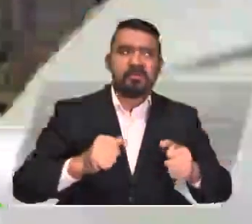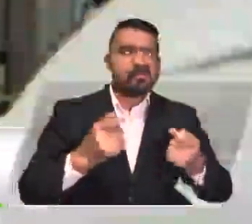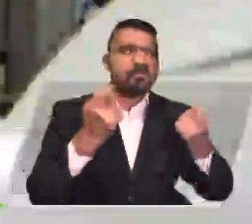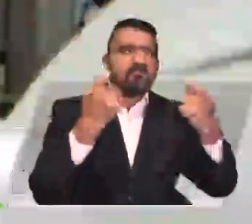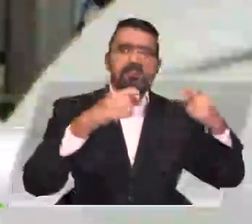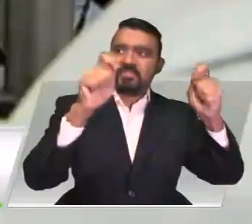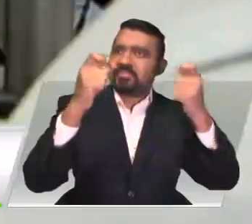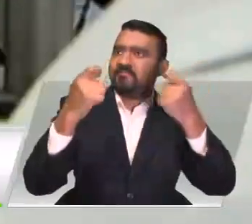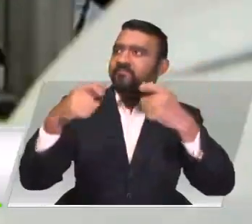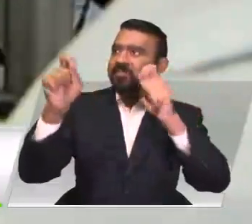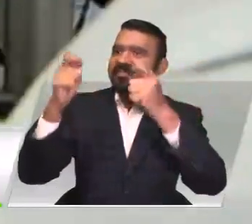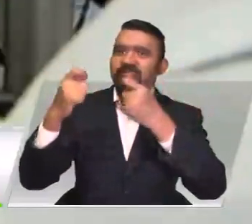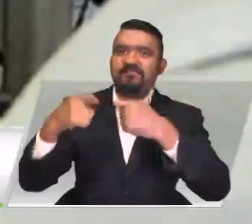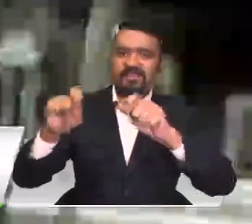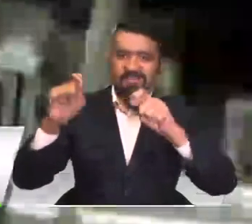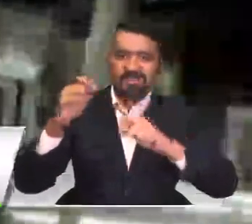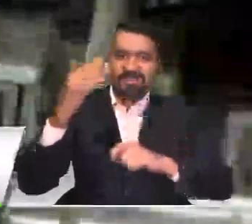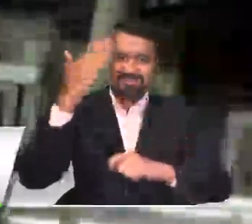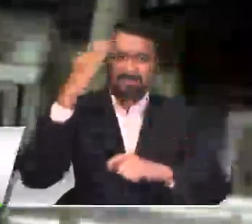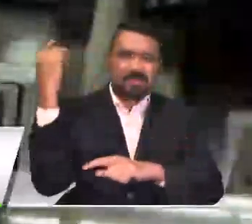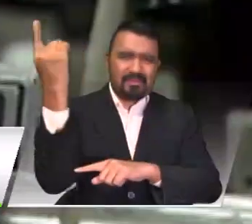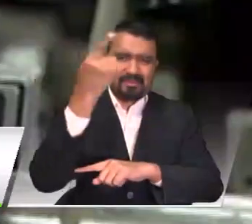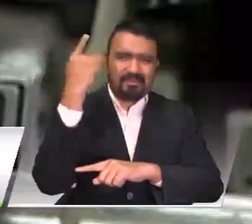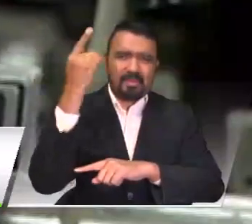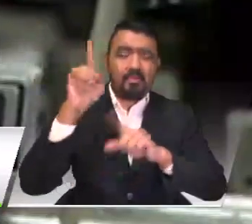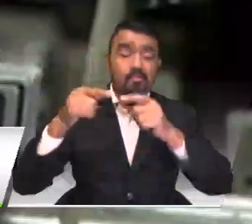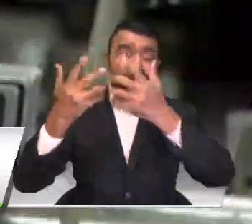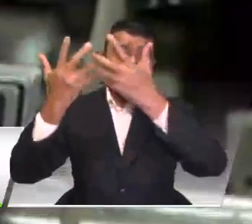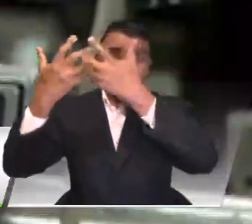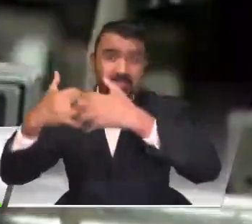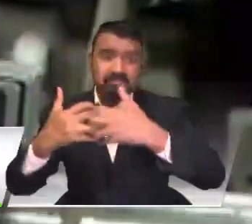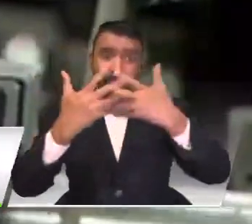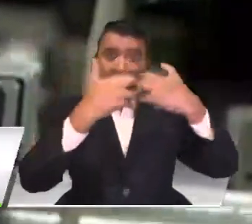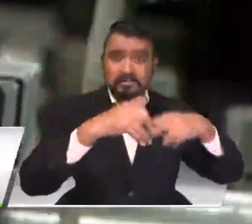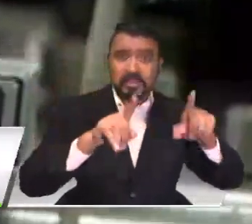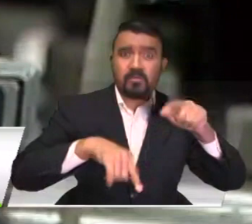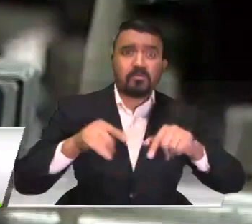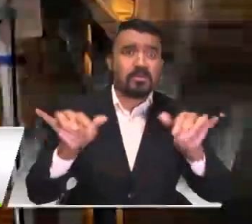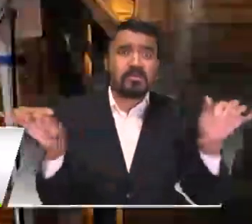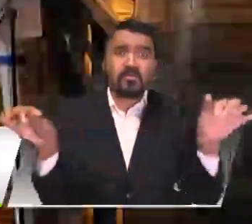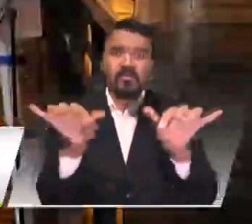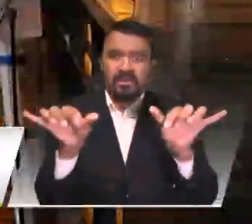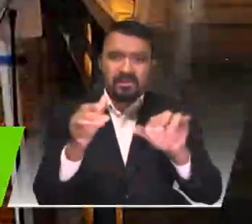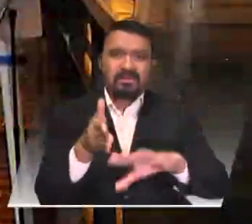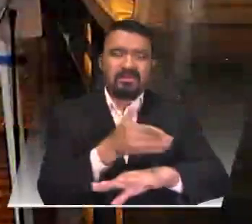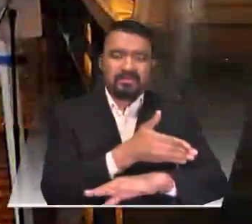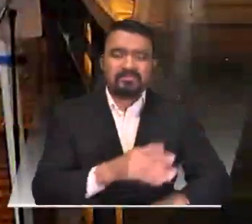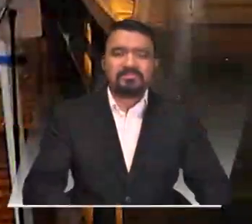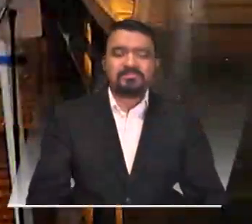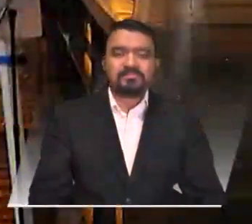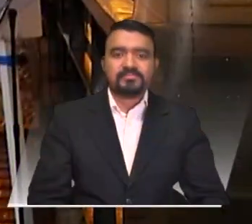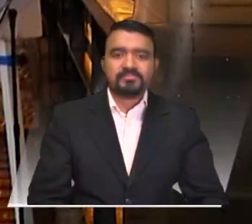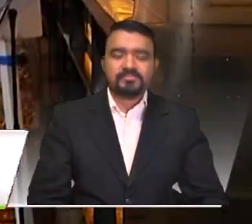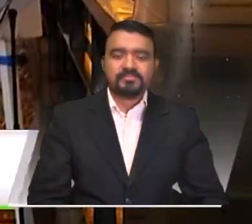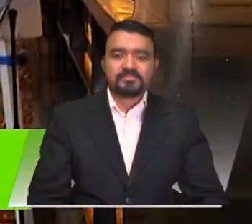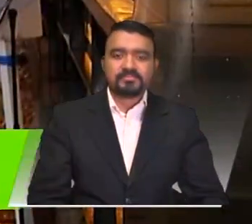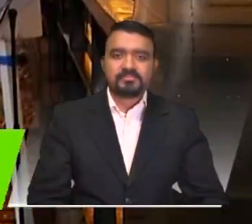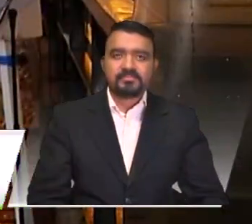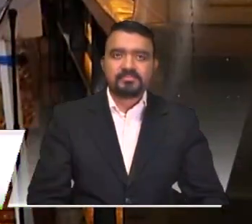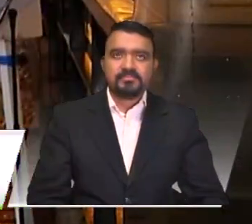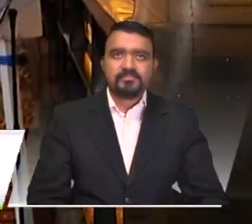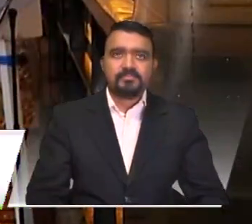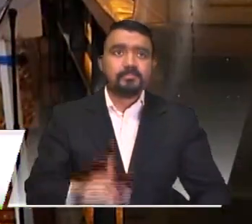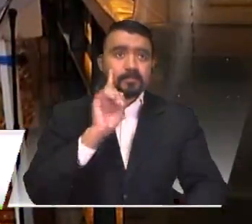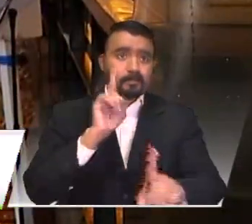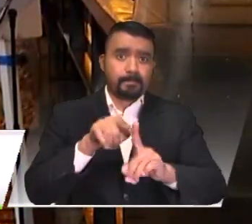a su principal competidor nacional, que ya dio el paso en la misma dirección. La mejor opción es una empresa industrial y comercial